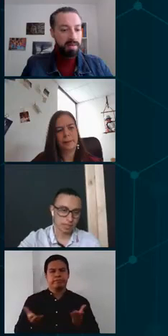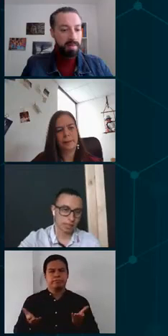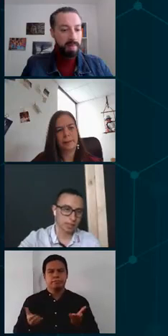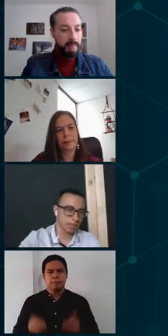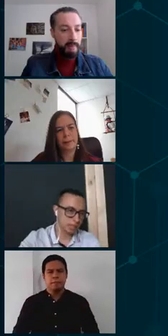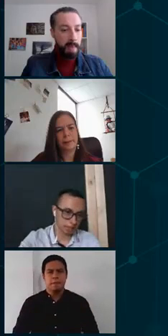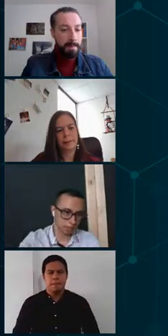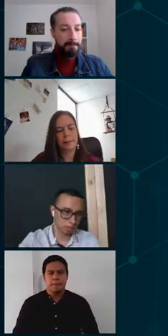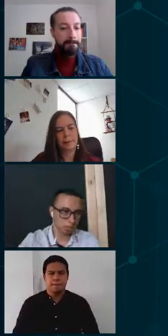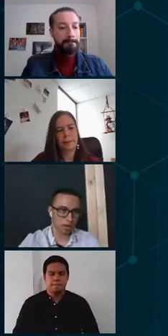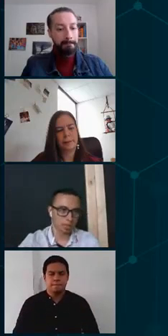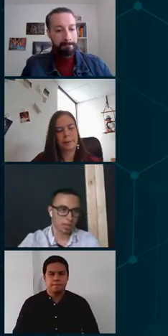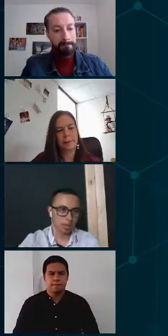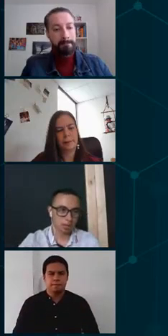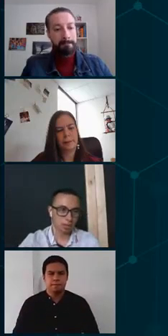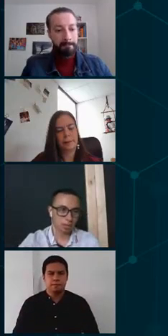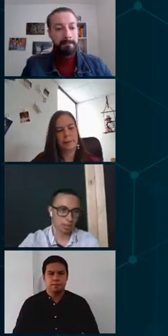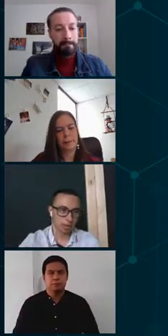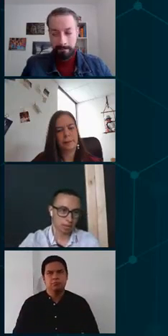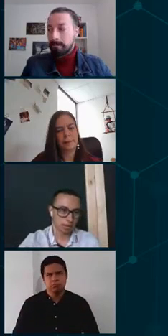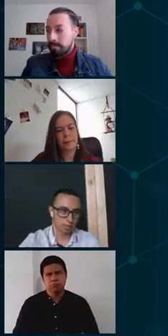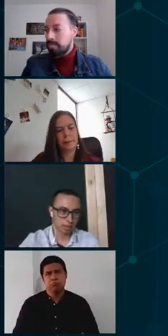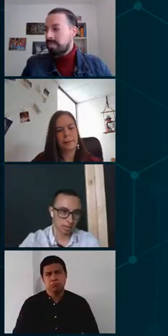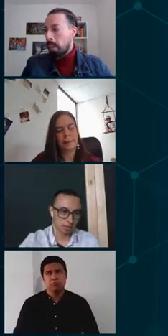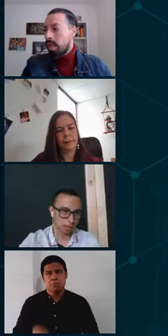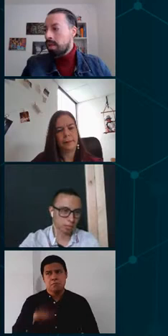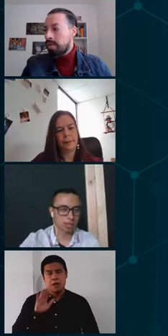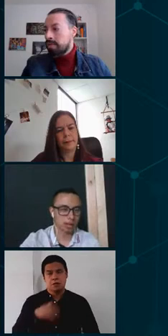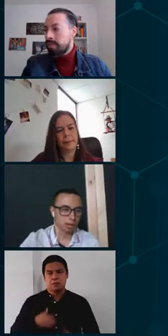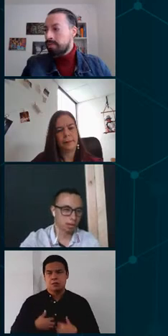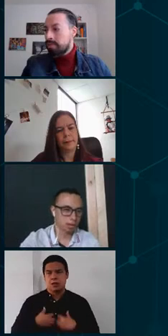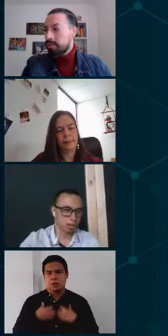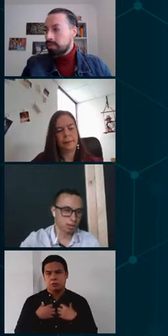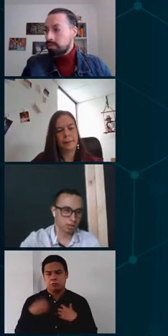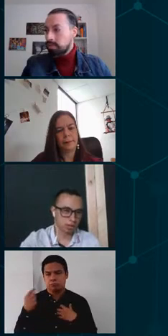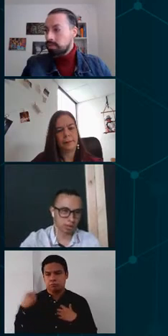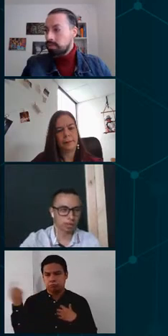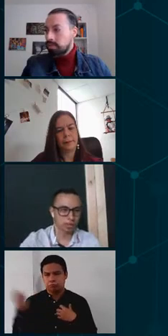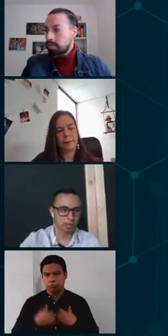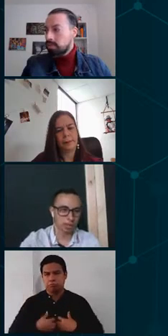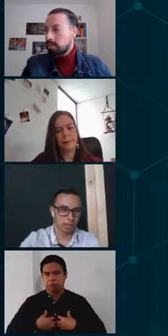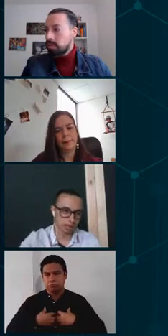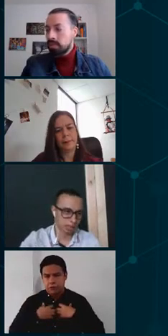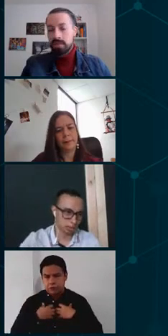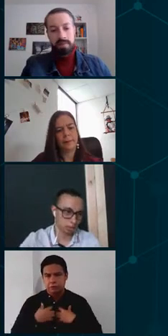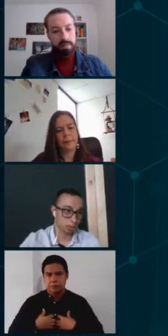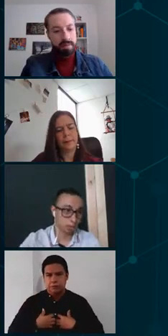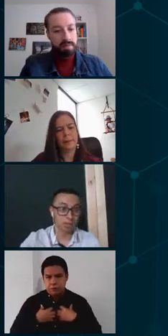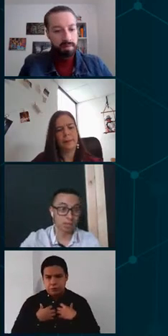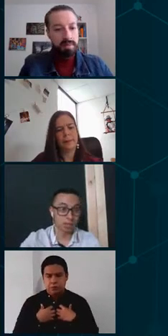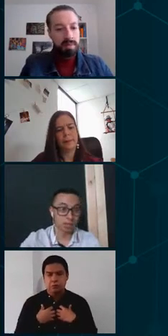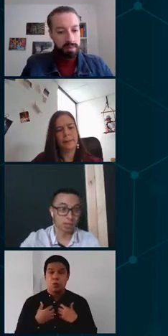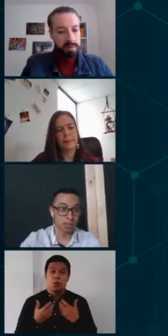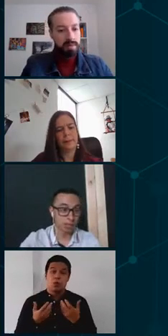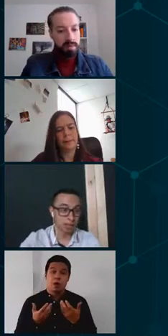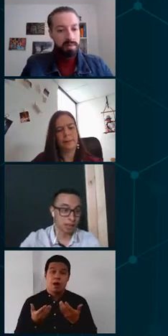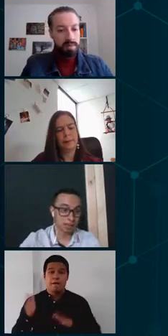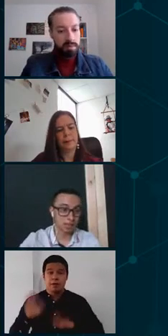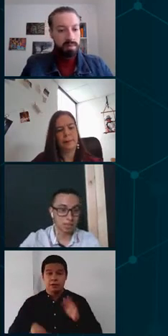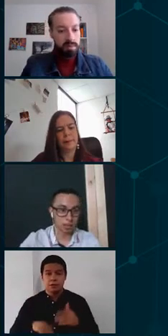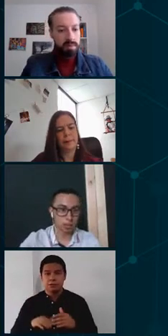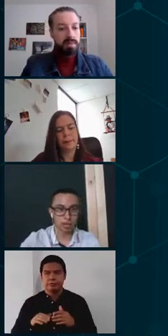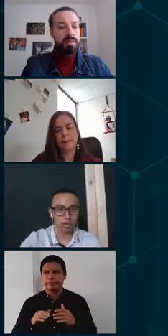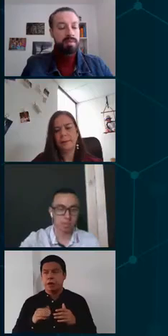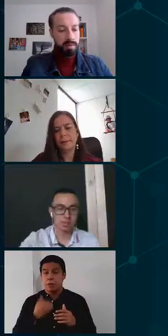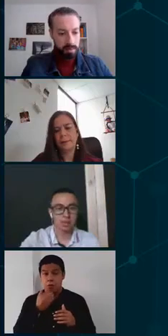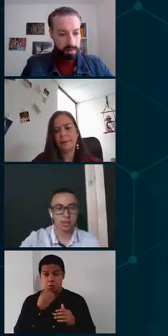Pues en general sí es como el miedo, pero también hemos tratado temas como que las relaciones sociales han disminuido